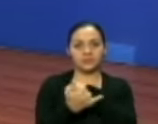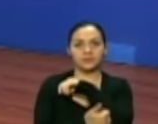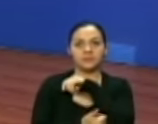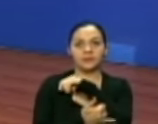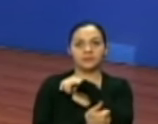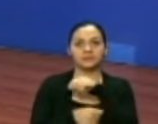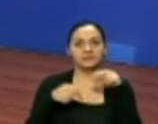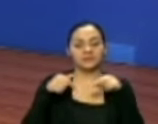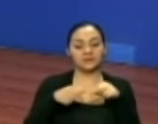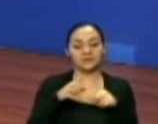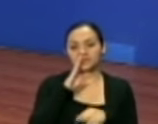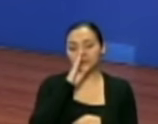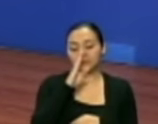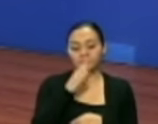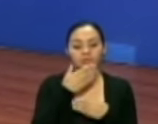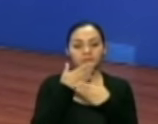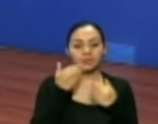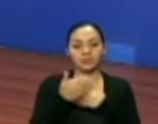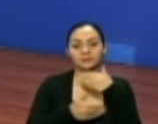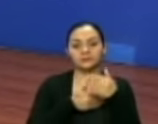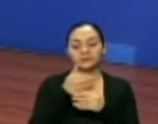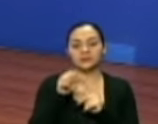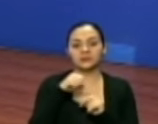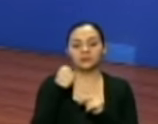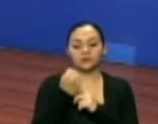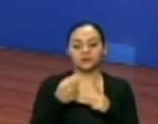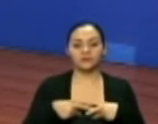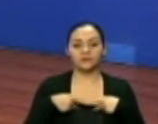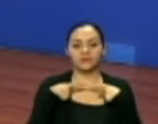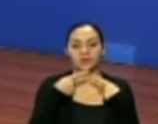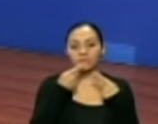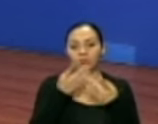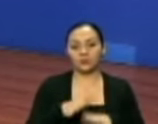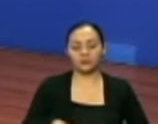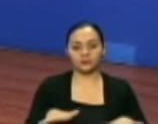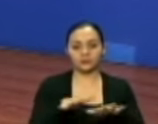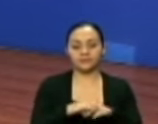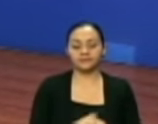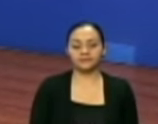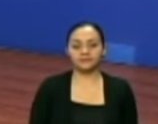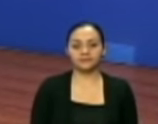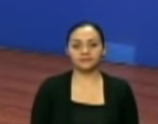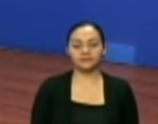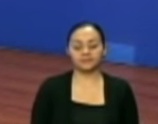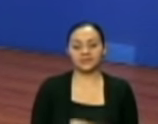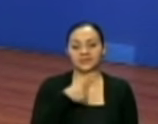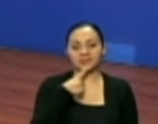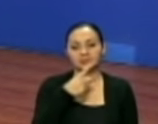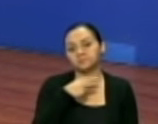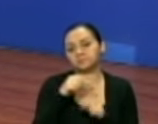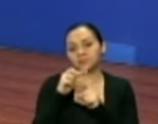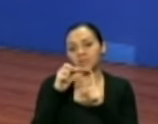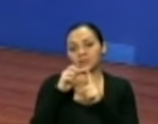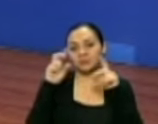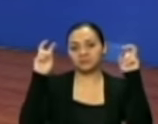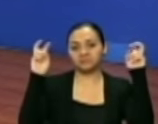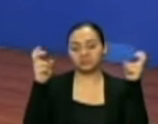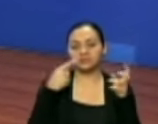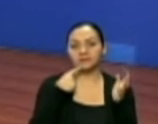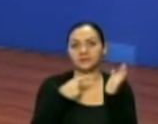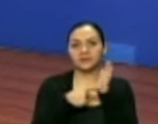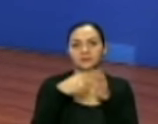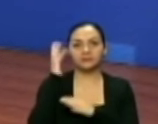países, para siempre mejorar las condiciones de vida de nuestros pueblos". Cierro comillas. Esas fueron las